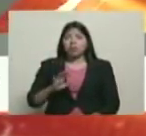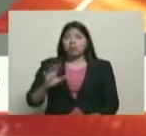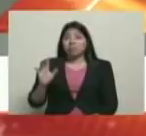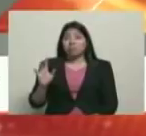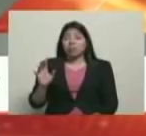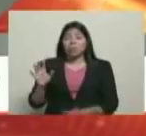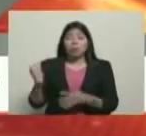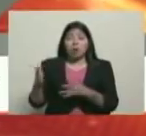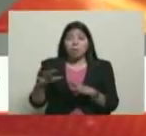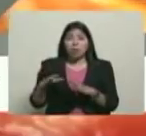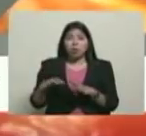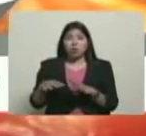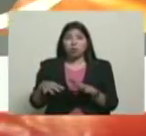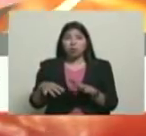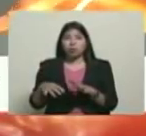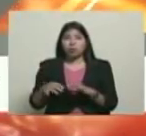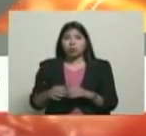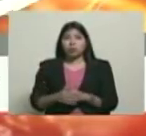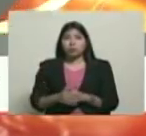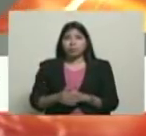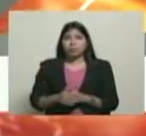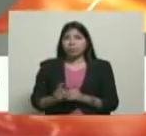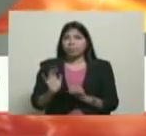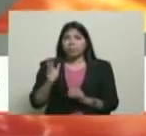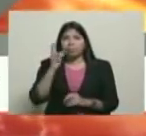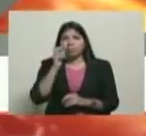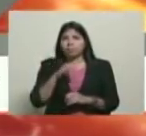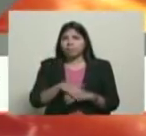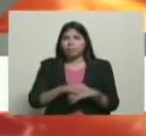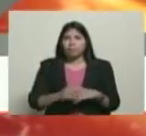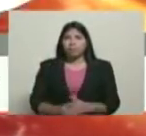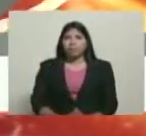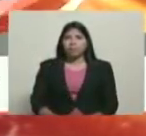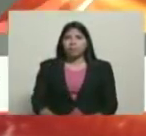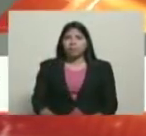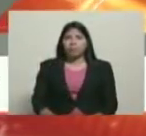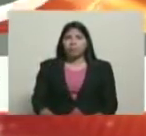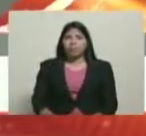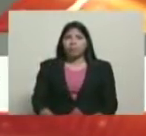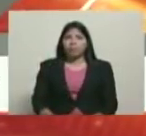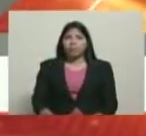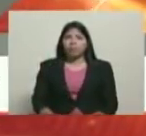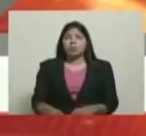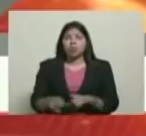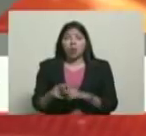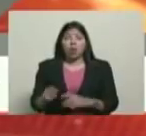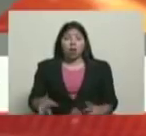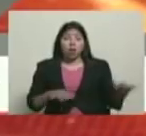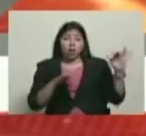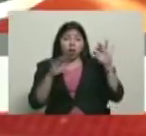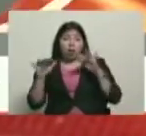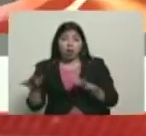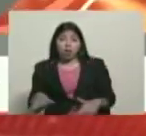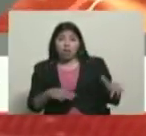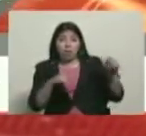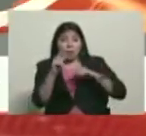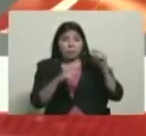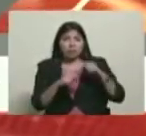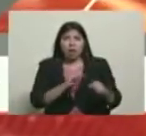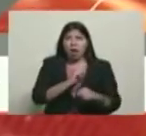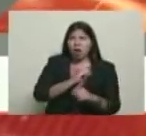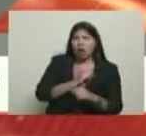12 fechas, es crear un estado de zozobra, de terrorismo psicológico, acompañado, por supuesto,